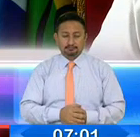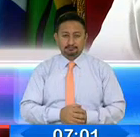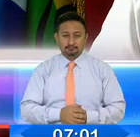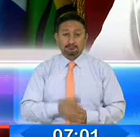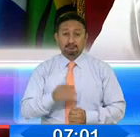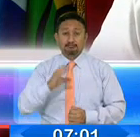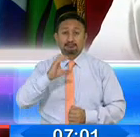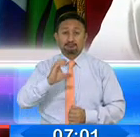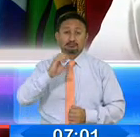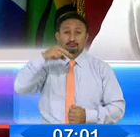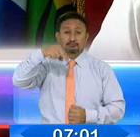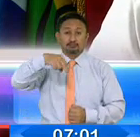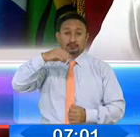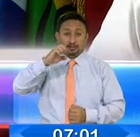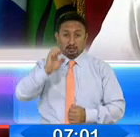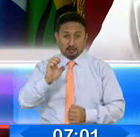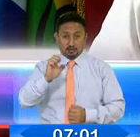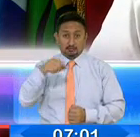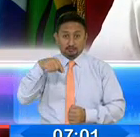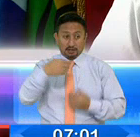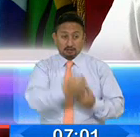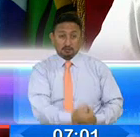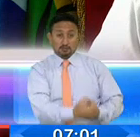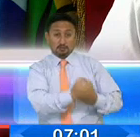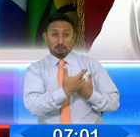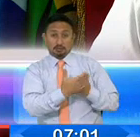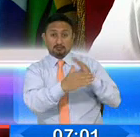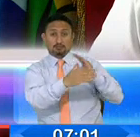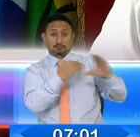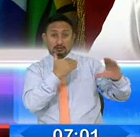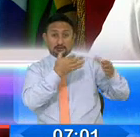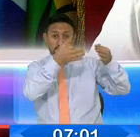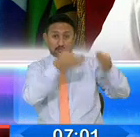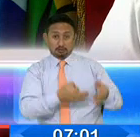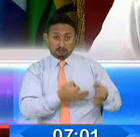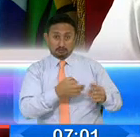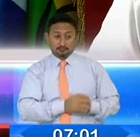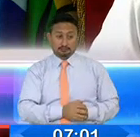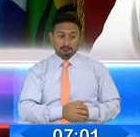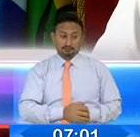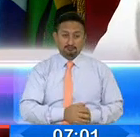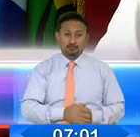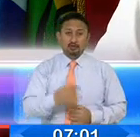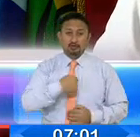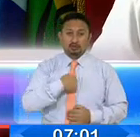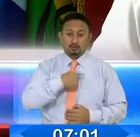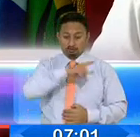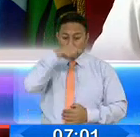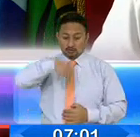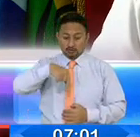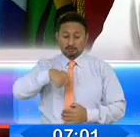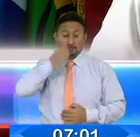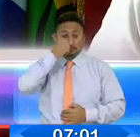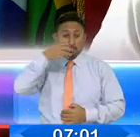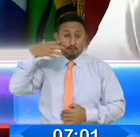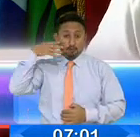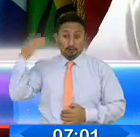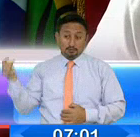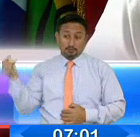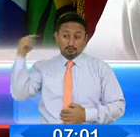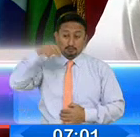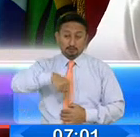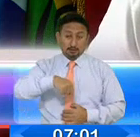el CNE nos informa mediante canales oficiales. Yo vengo del Puyo, recién